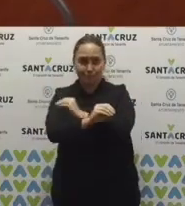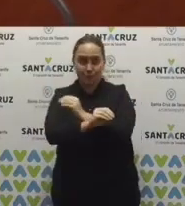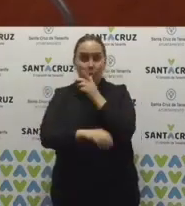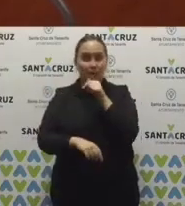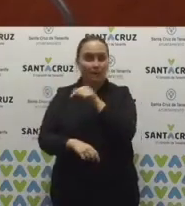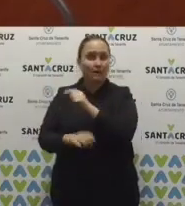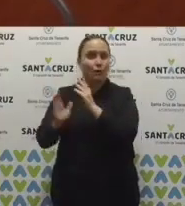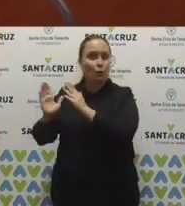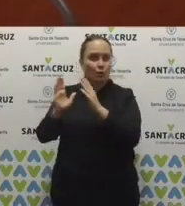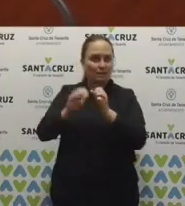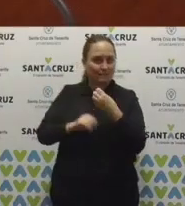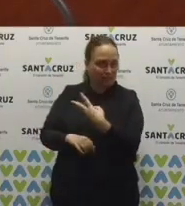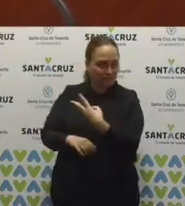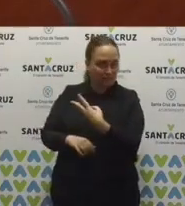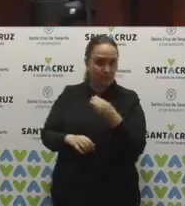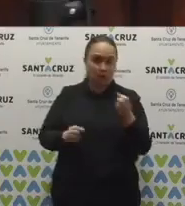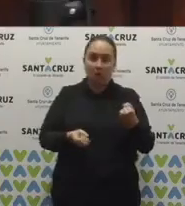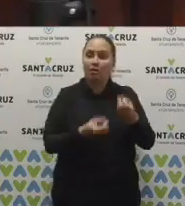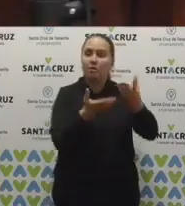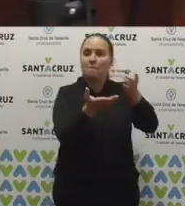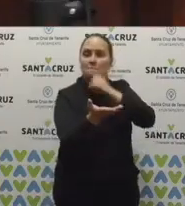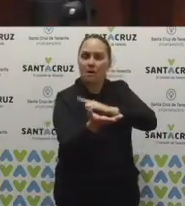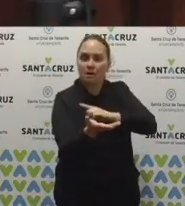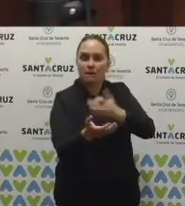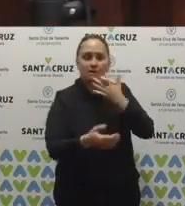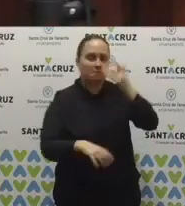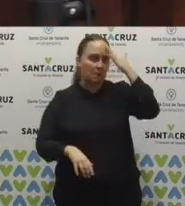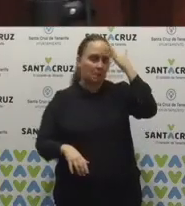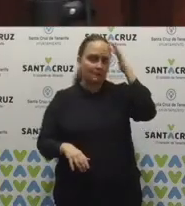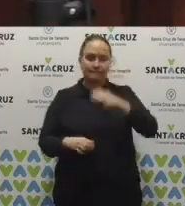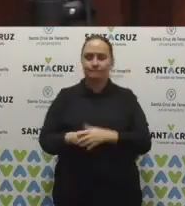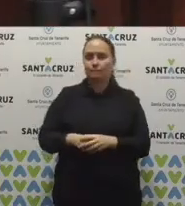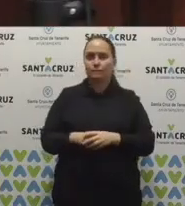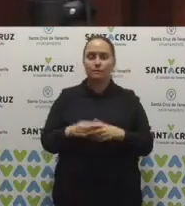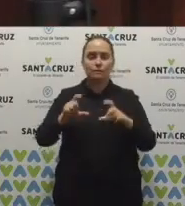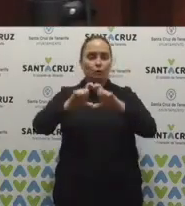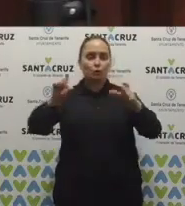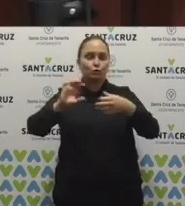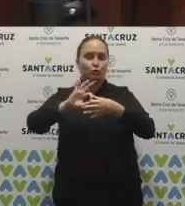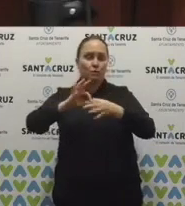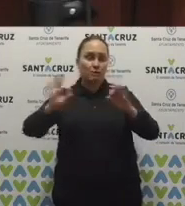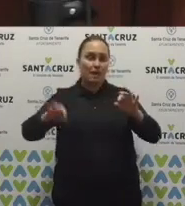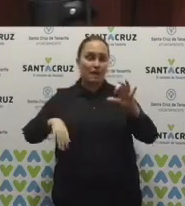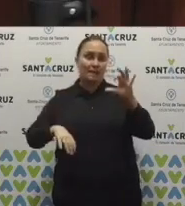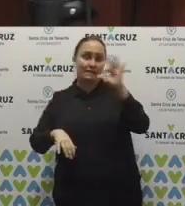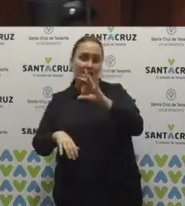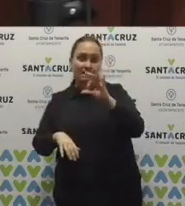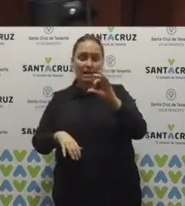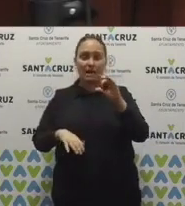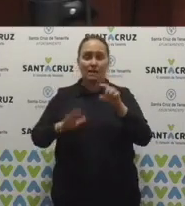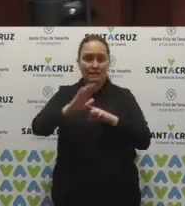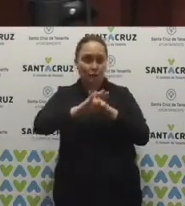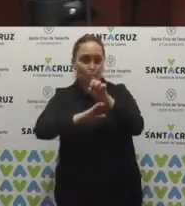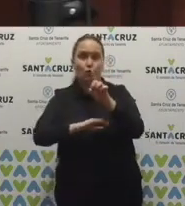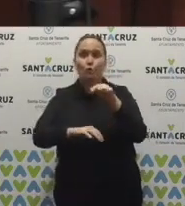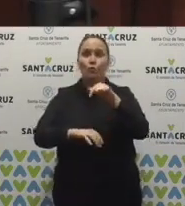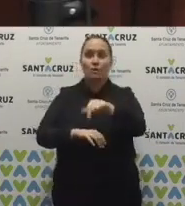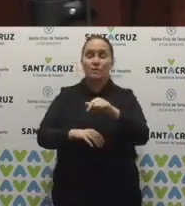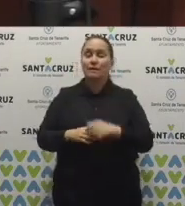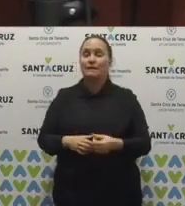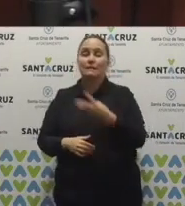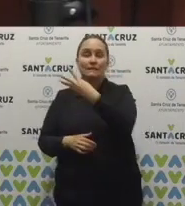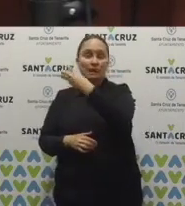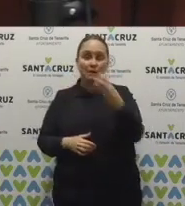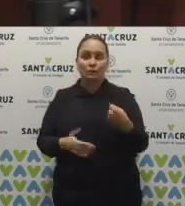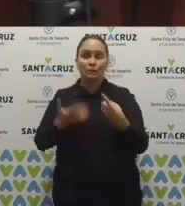y digo yo que si nos gastamos por ejemplo en sociedad desarrollo en el 2018 375 mil euros en